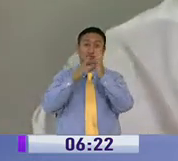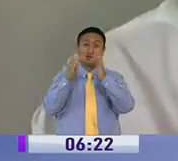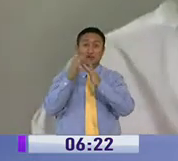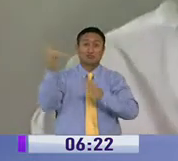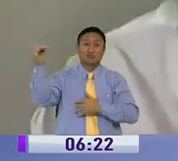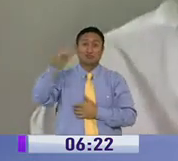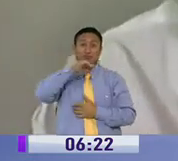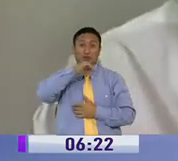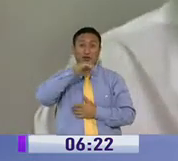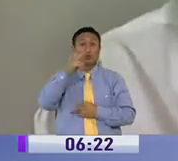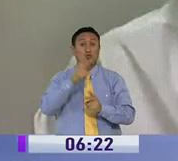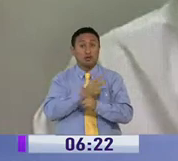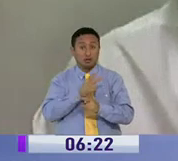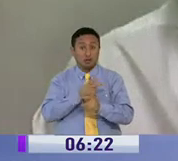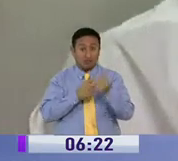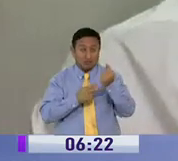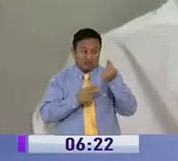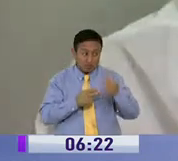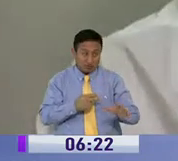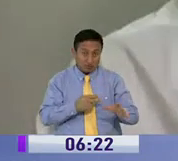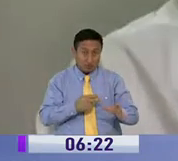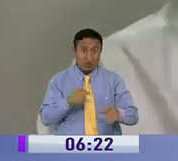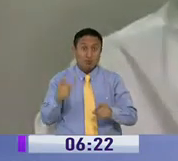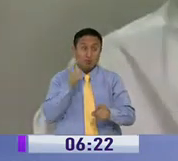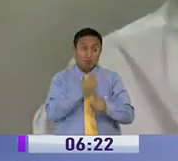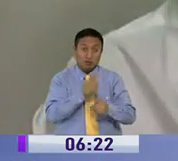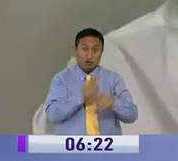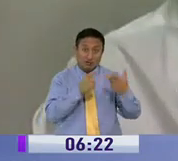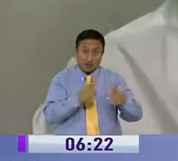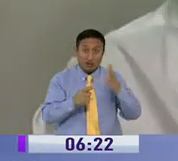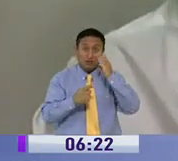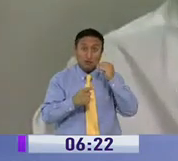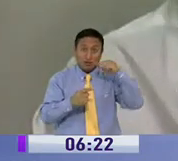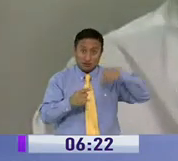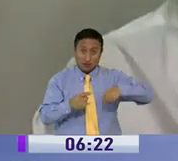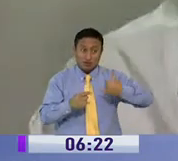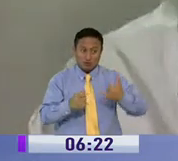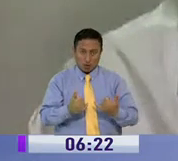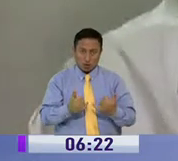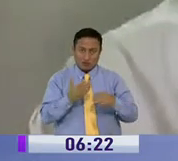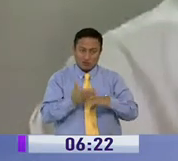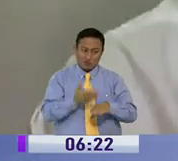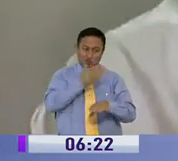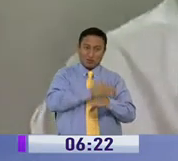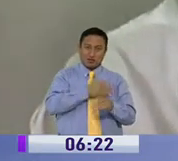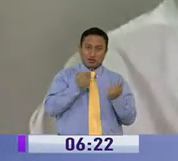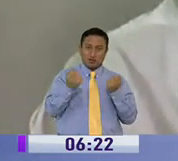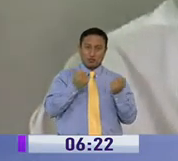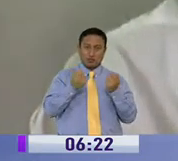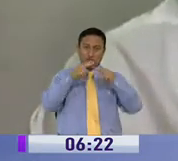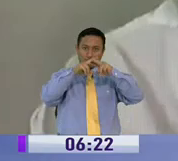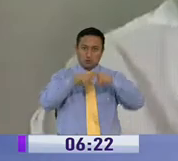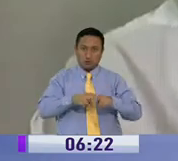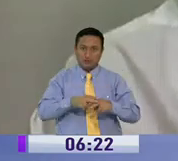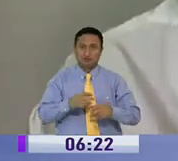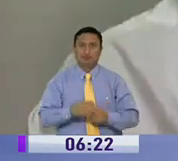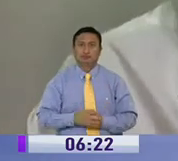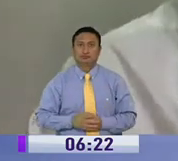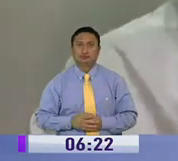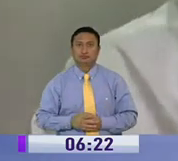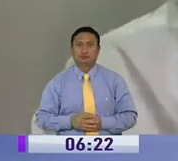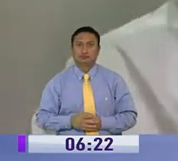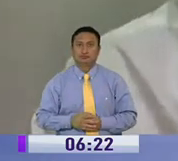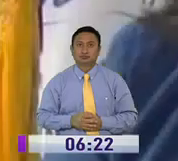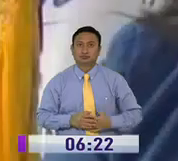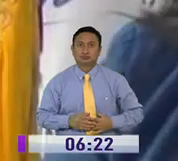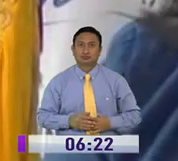Esmeralda. Cuidado. Precisamente por esa experiencia que ya tenemos es que estamos tomando todos los recaudos y reparos para